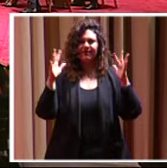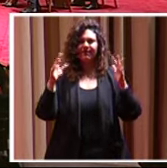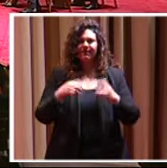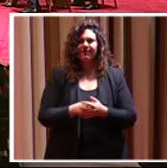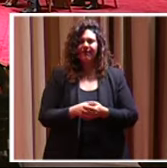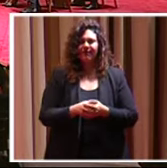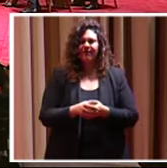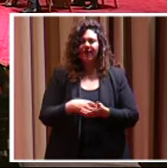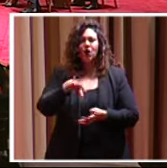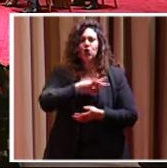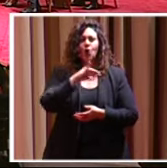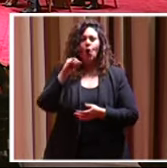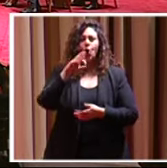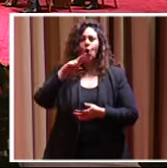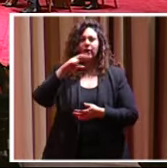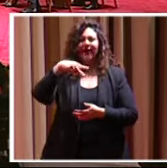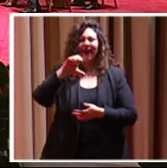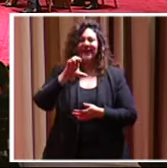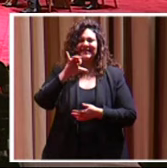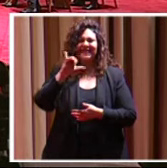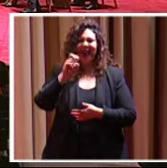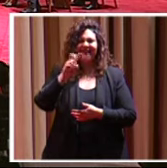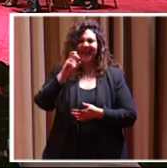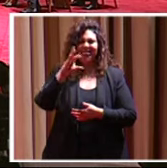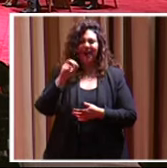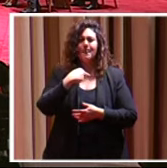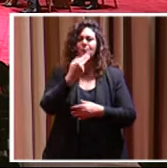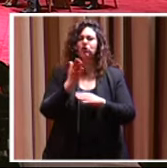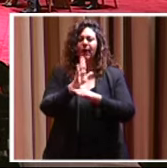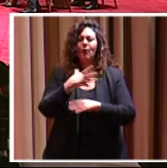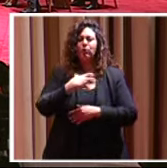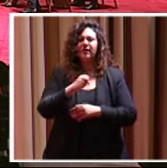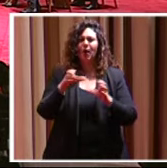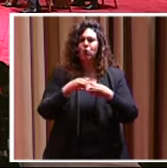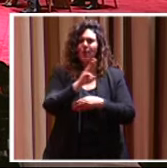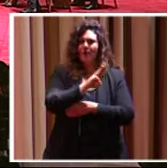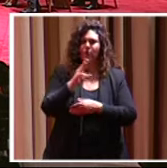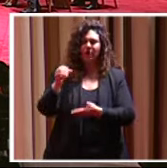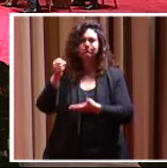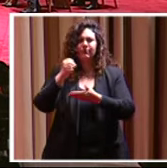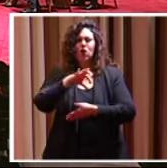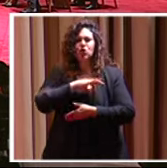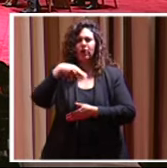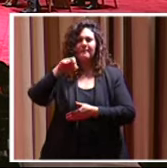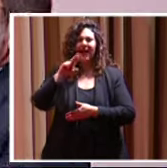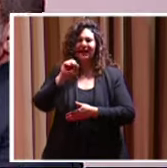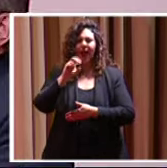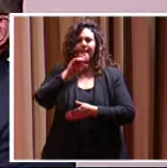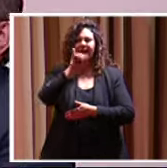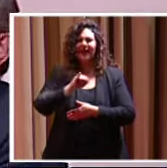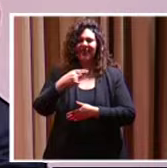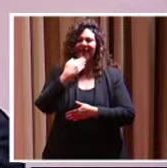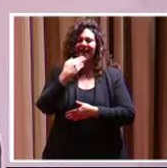Entrega don Jorge Saavedra, portavoz municipal del Partido Popular. Recoge doña María Pérez García.